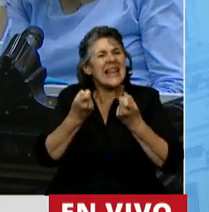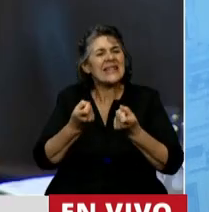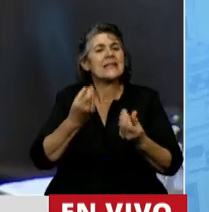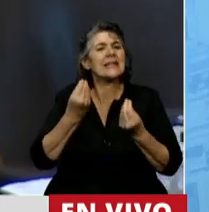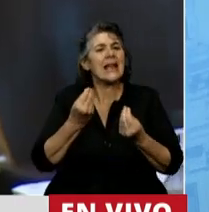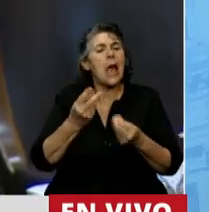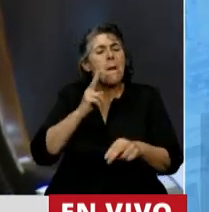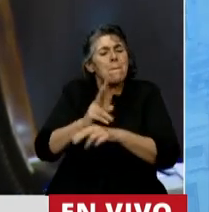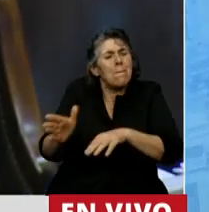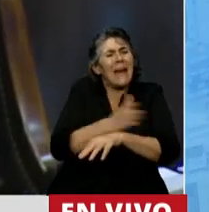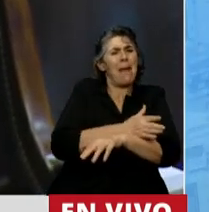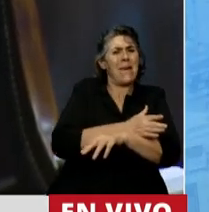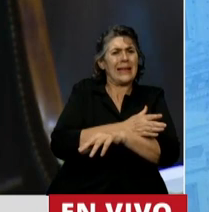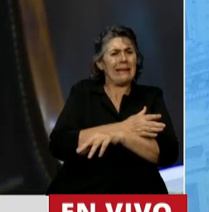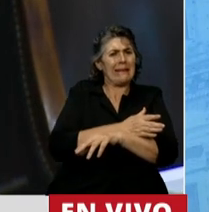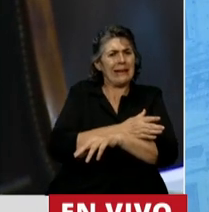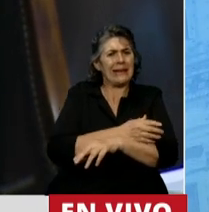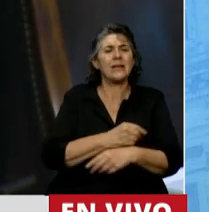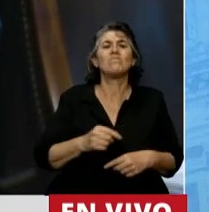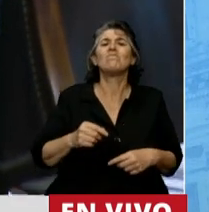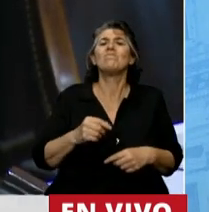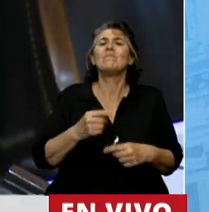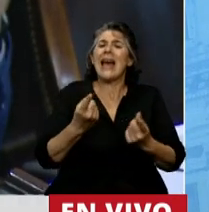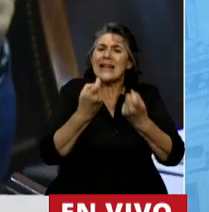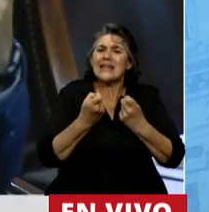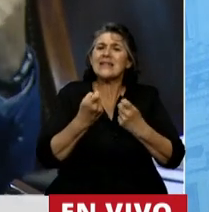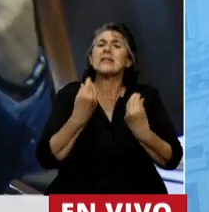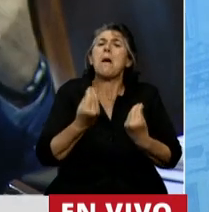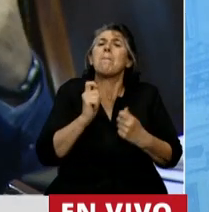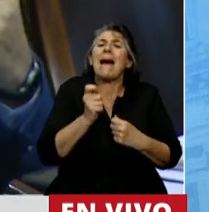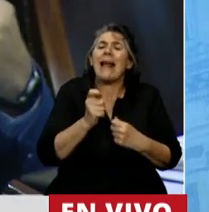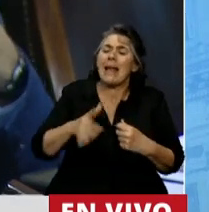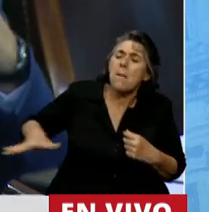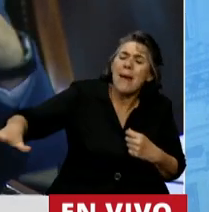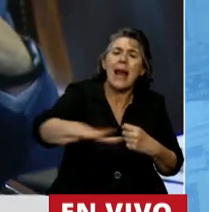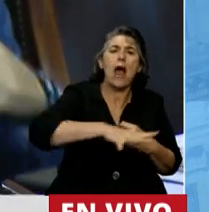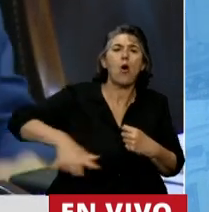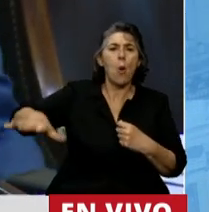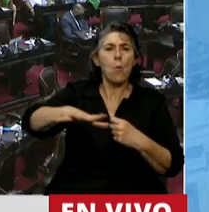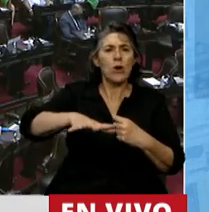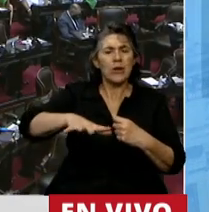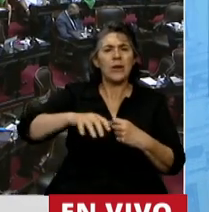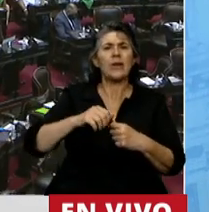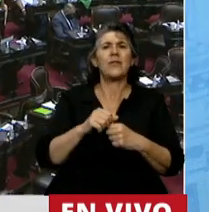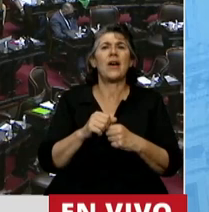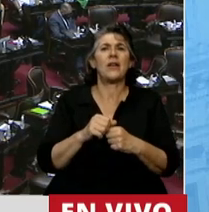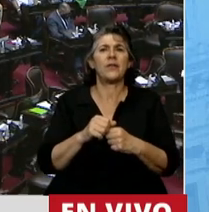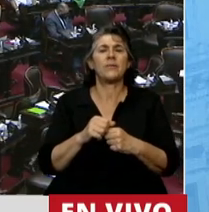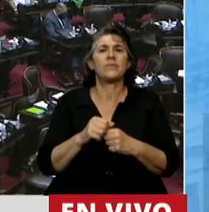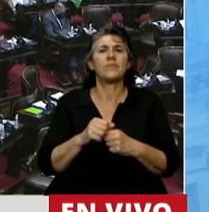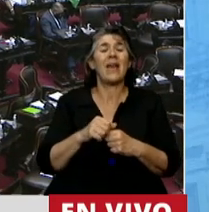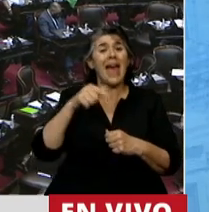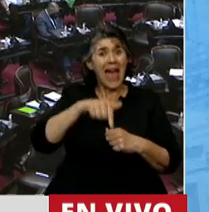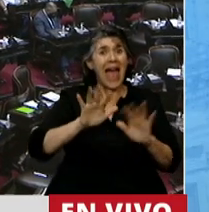comunitario, que no se anima a ser territorial. Un paradigma de salud que aún hoy, en la